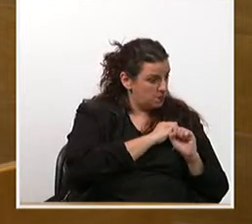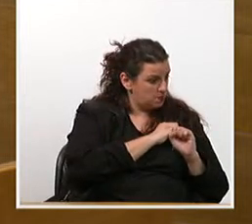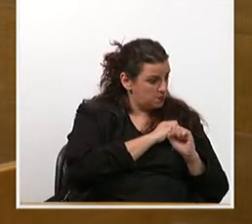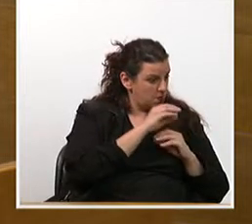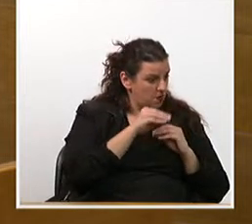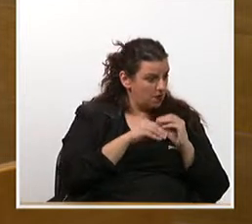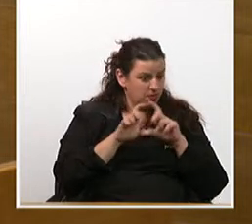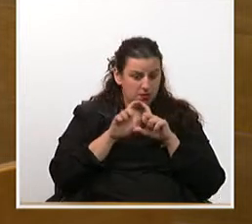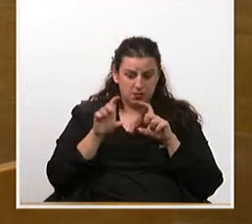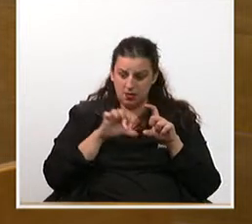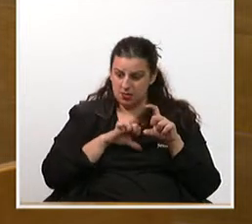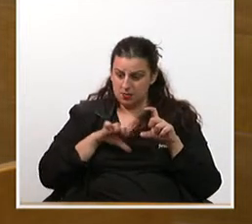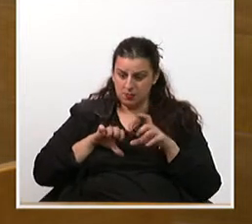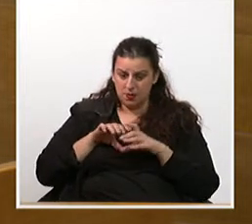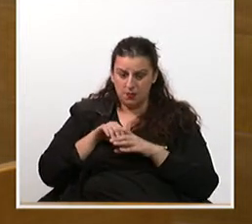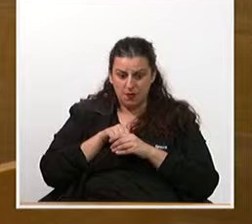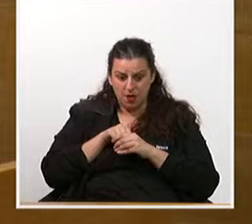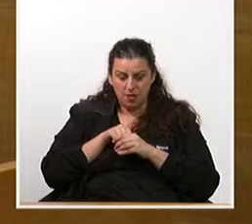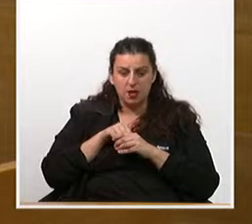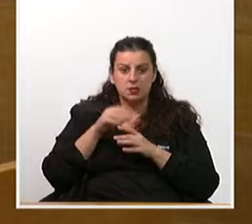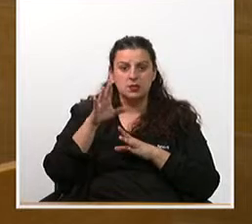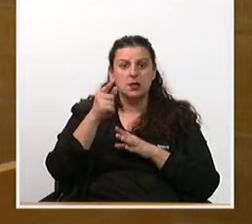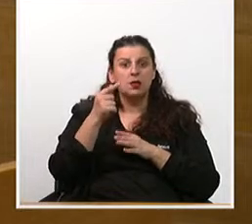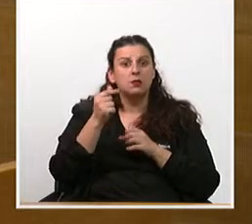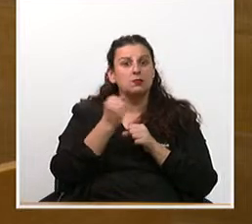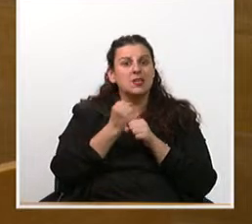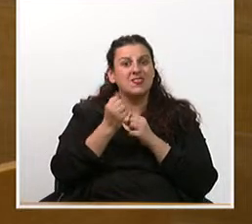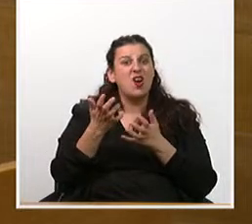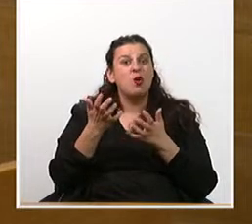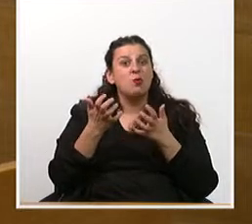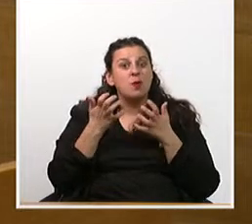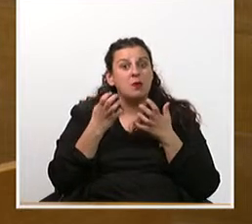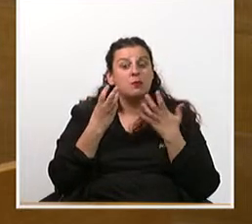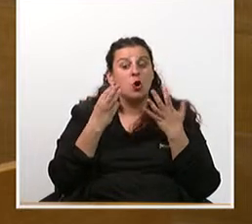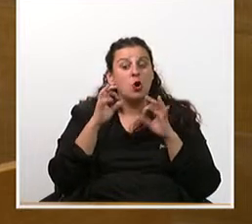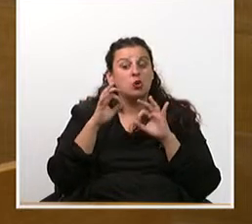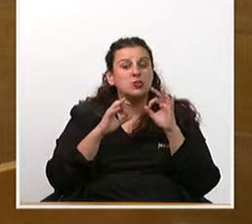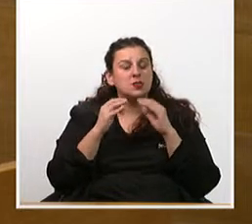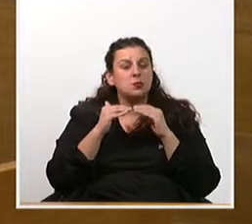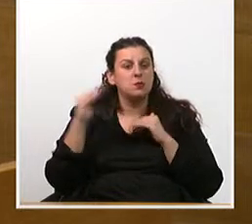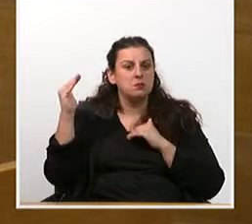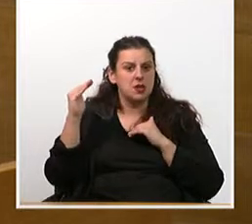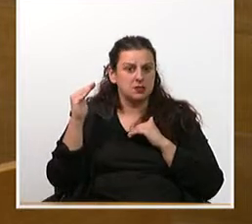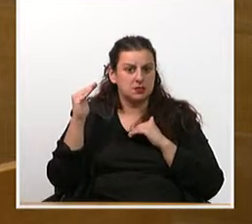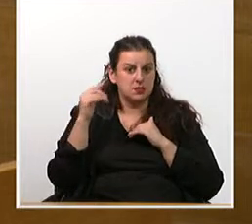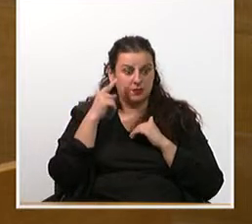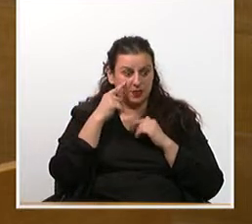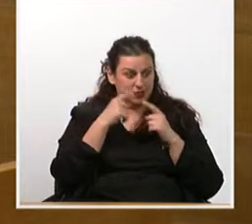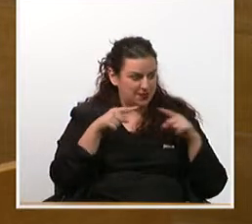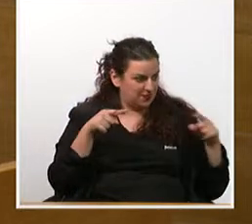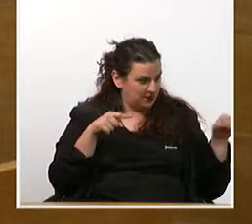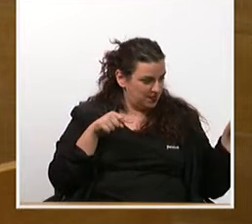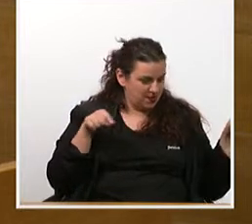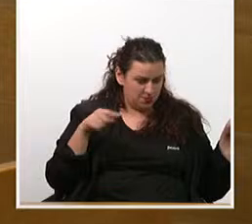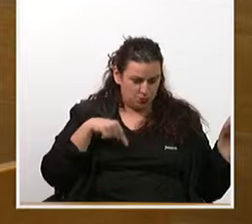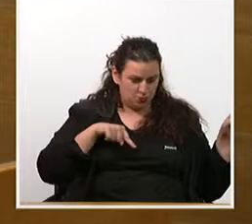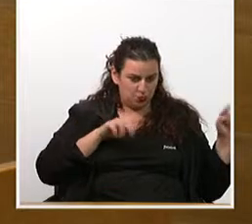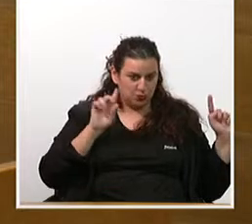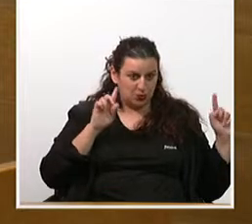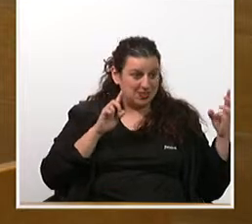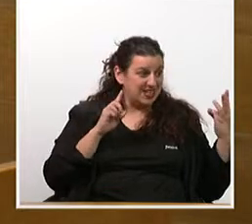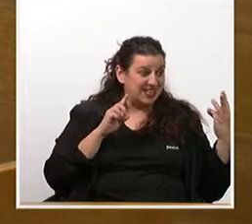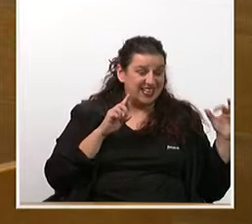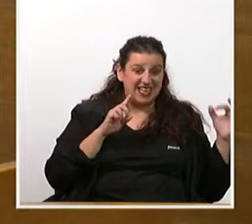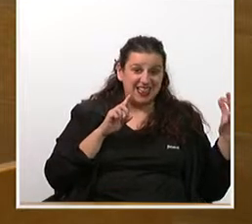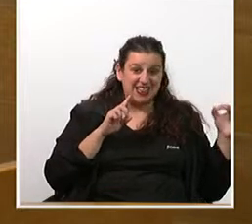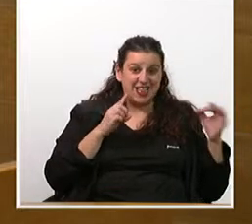privadas su su inserción laboral supera el 80% fíjese usted la diferencia del 30 y